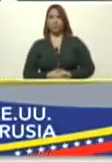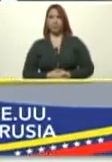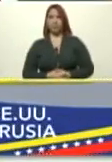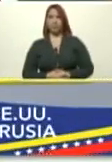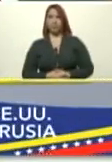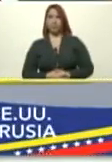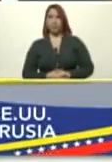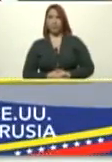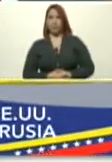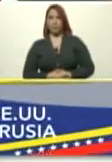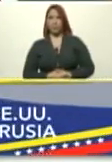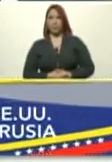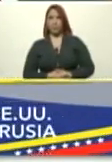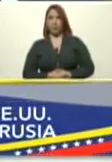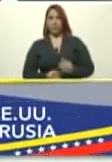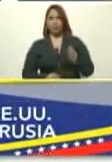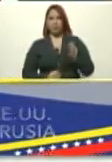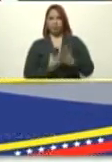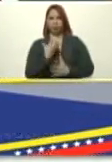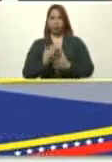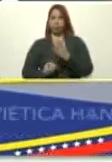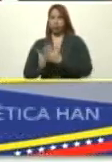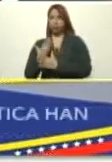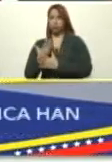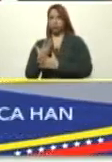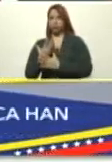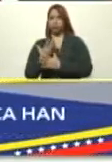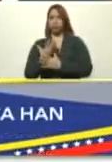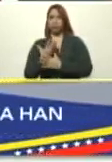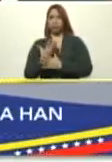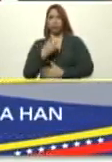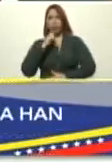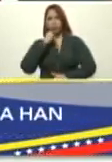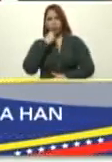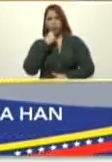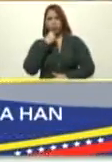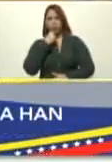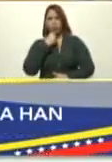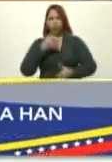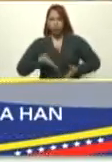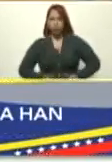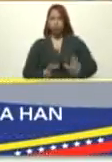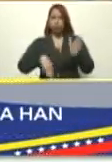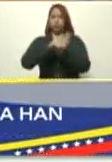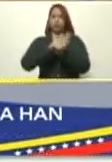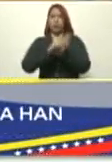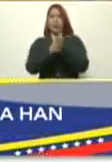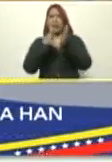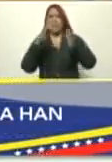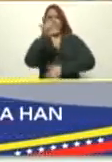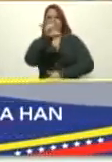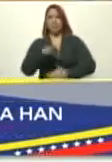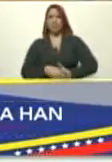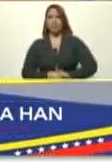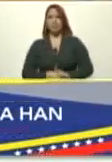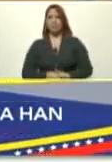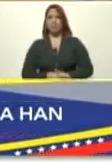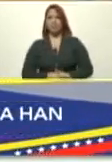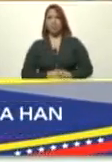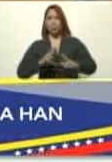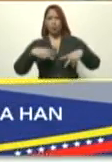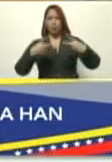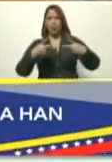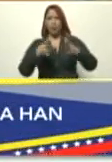y un florecimiento de Rusia como gran país como